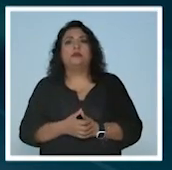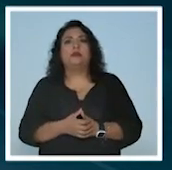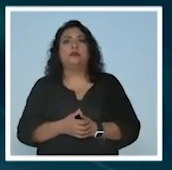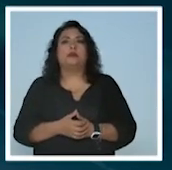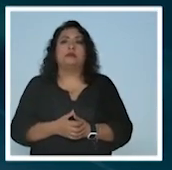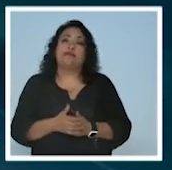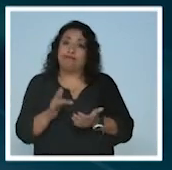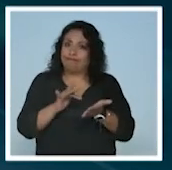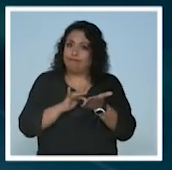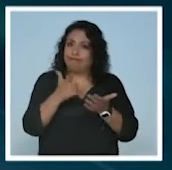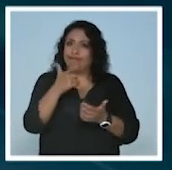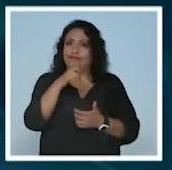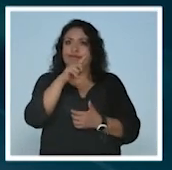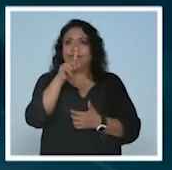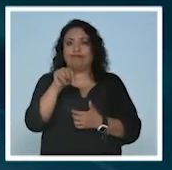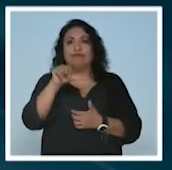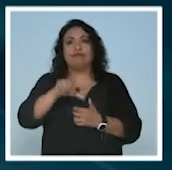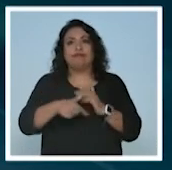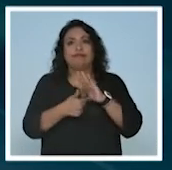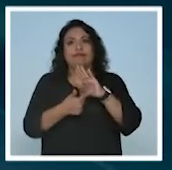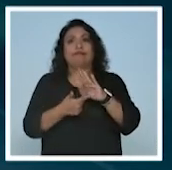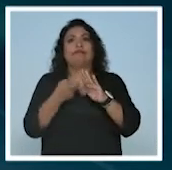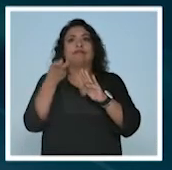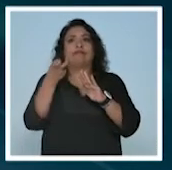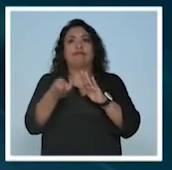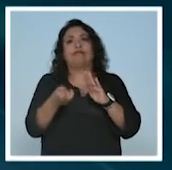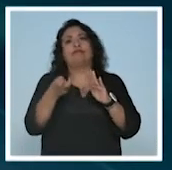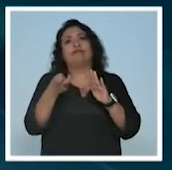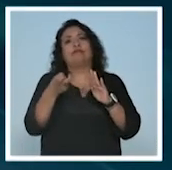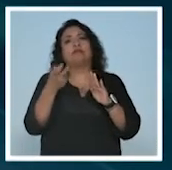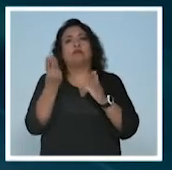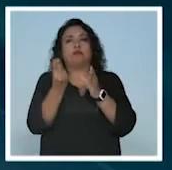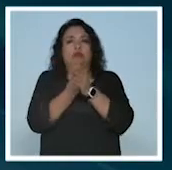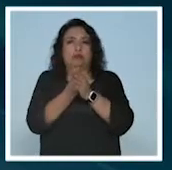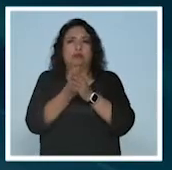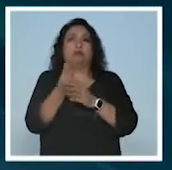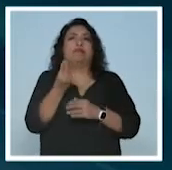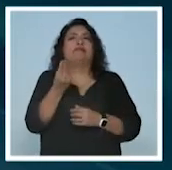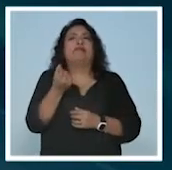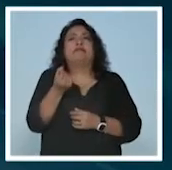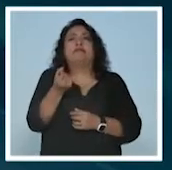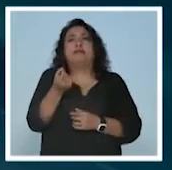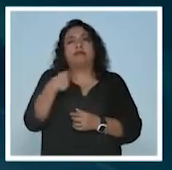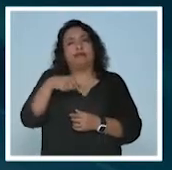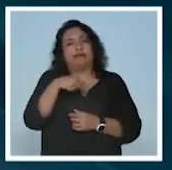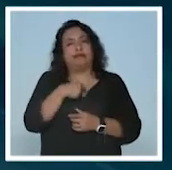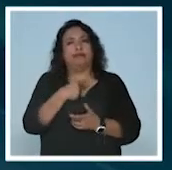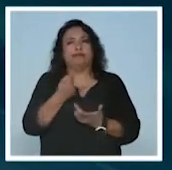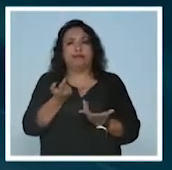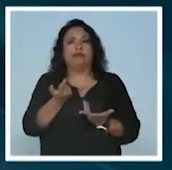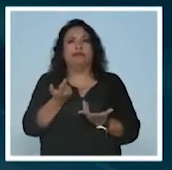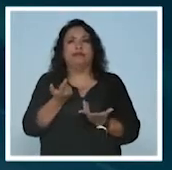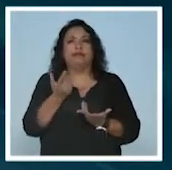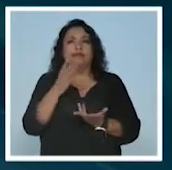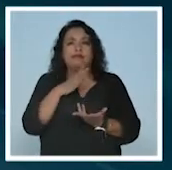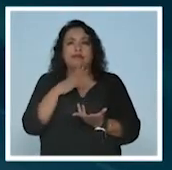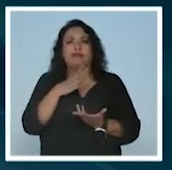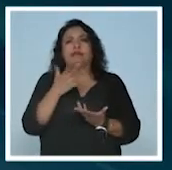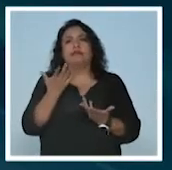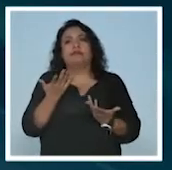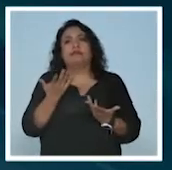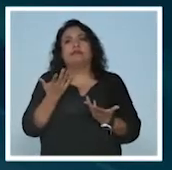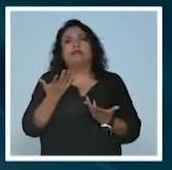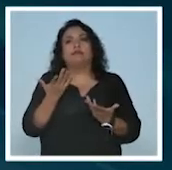bueno, pues muchísimas gracias por ofrecernos este itinerario íntimo. Somos una especie que está construida sobre lo que